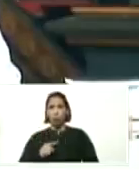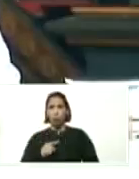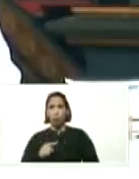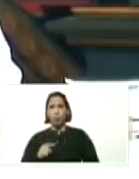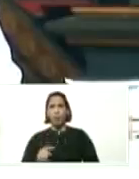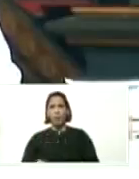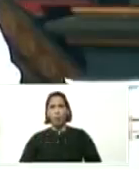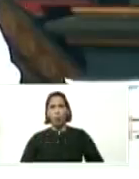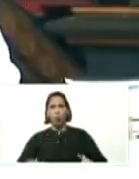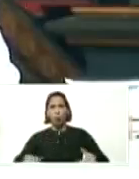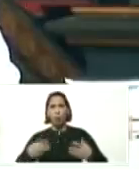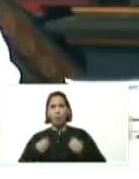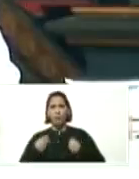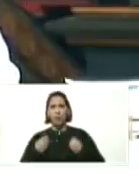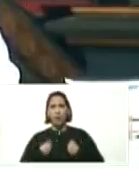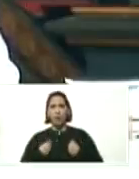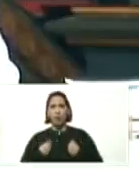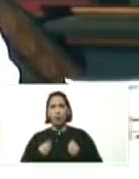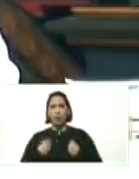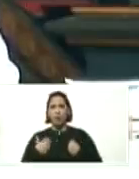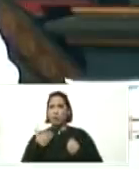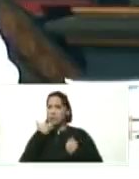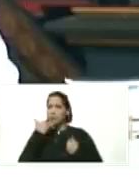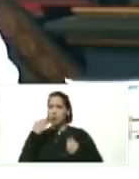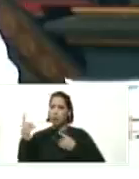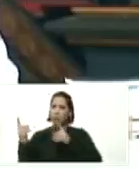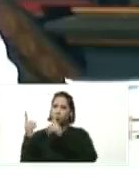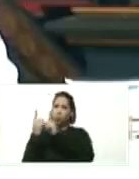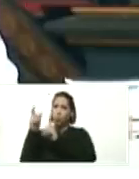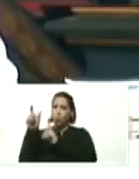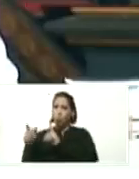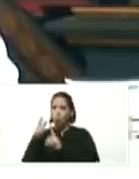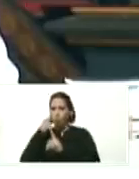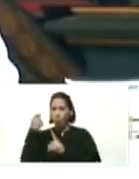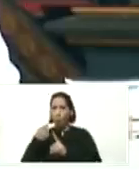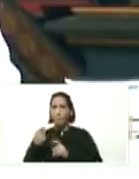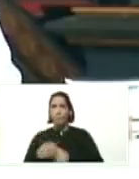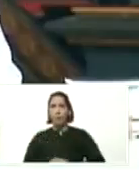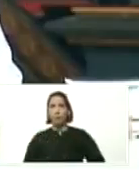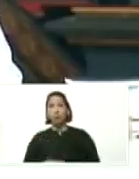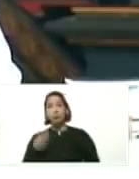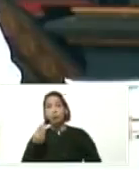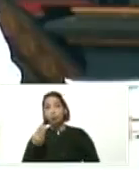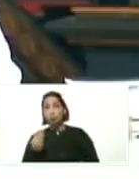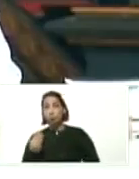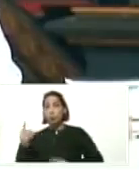en la vida de estar muy cerca de él, de José Vicente, muy cerca.